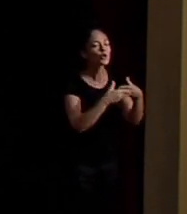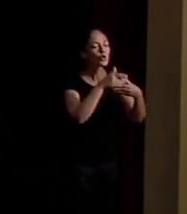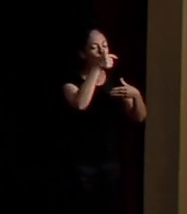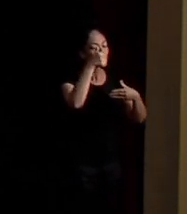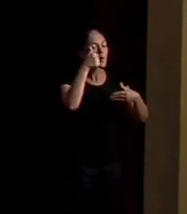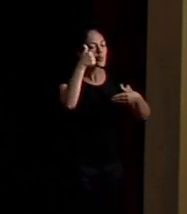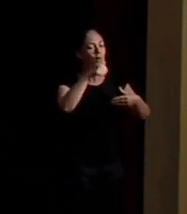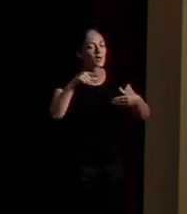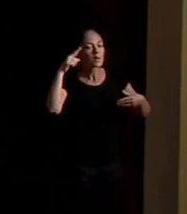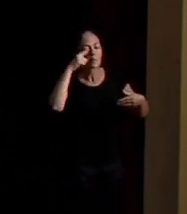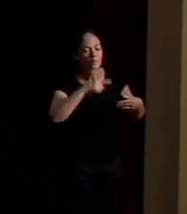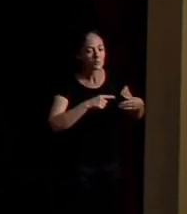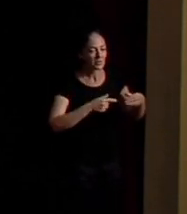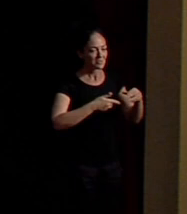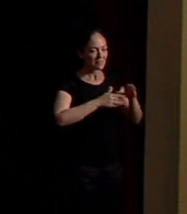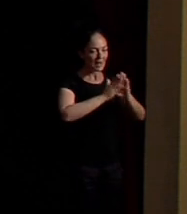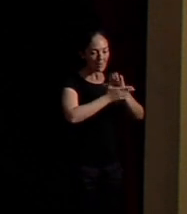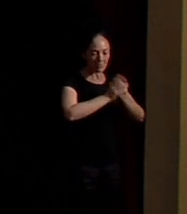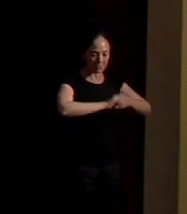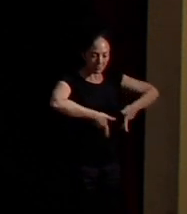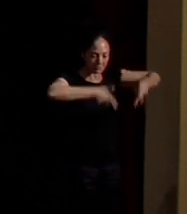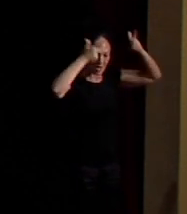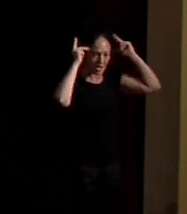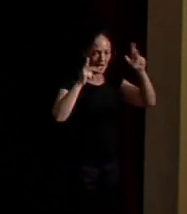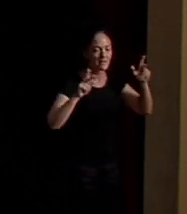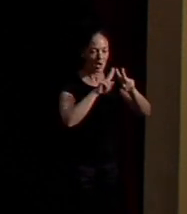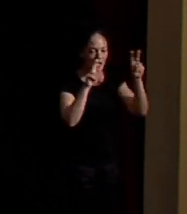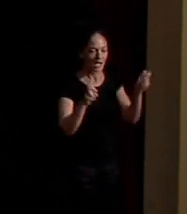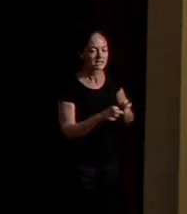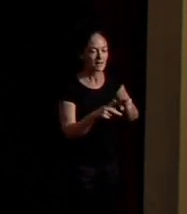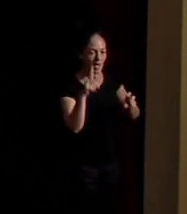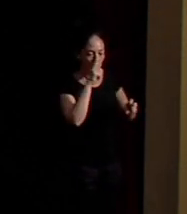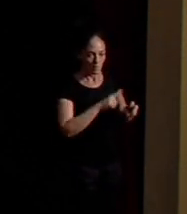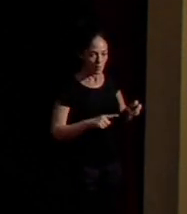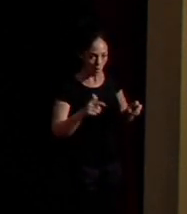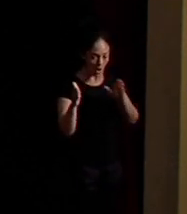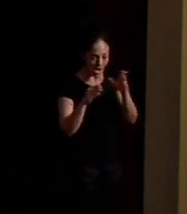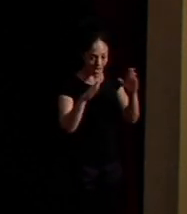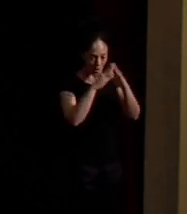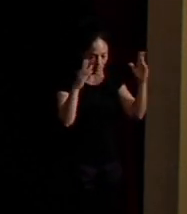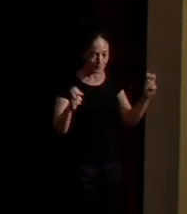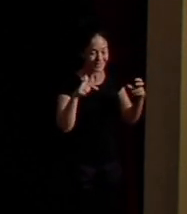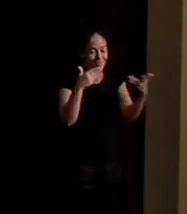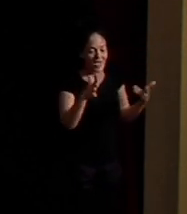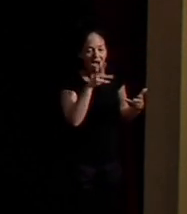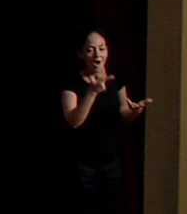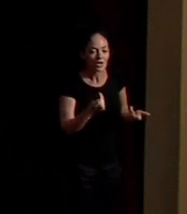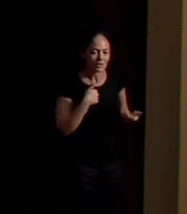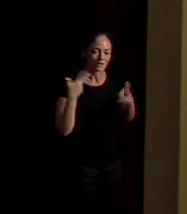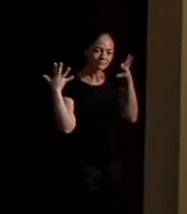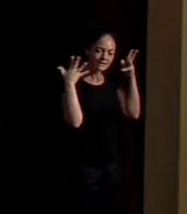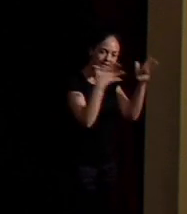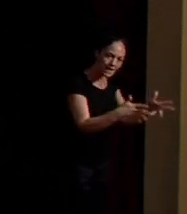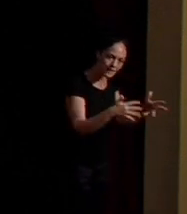por el coronavirus de las mujeres prostituidas, ¿no? Y como les decía al principio, mi intención en este ratito es justamente poner el foco en